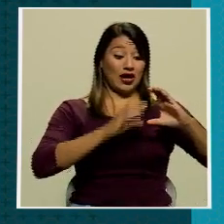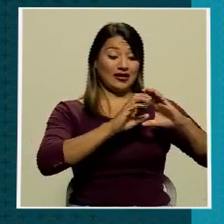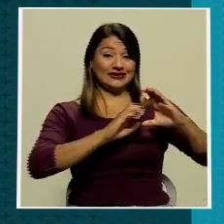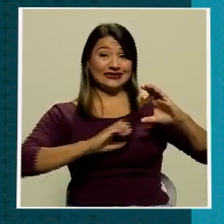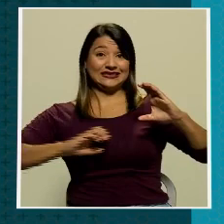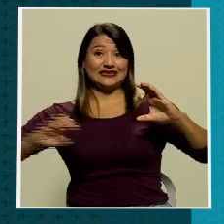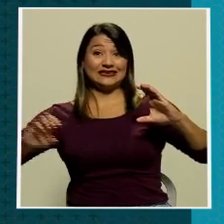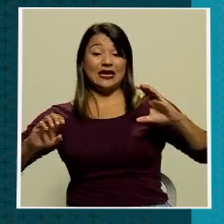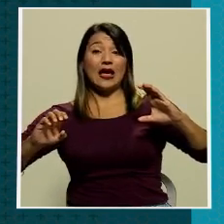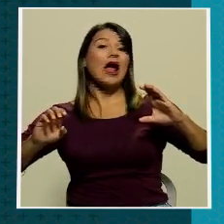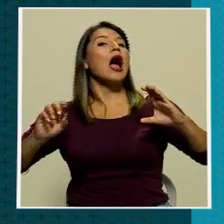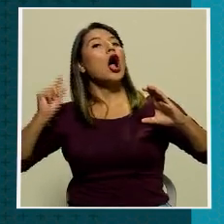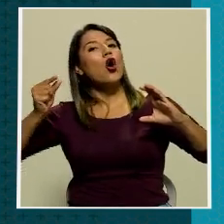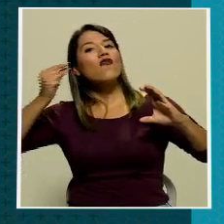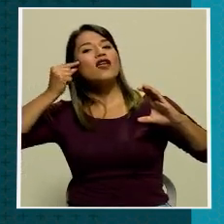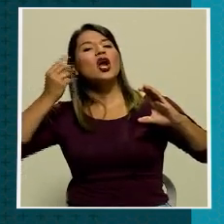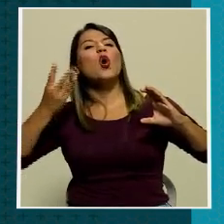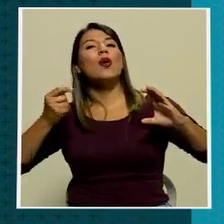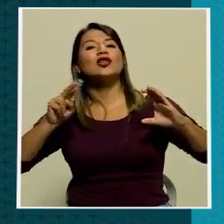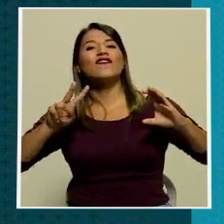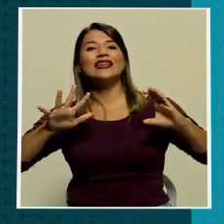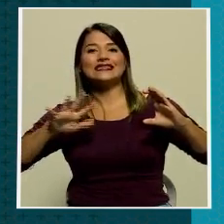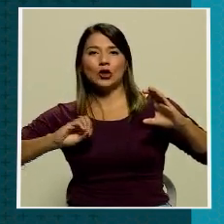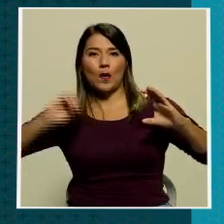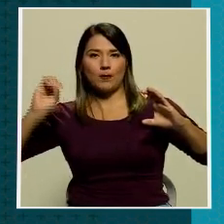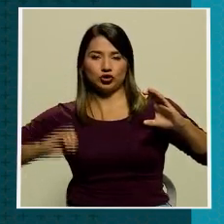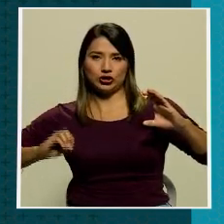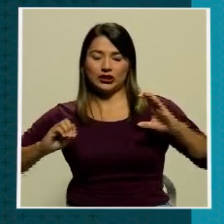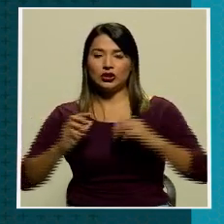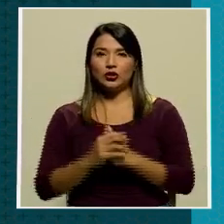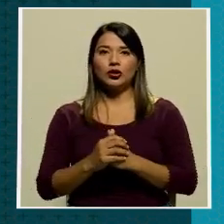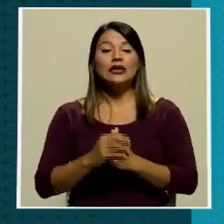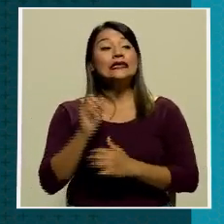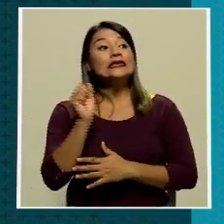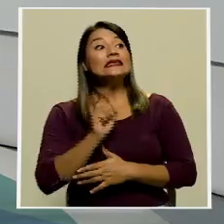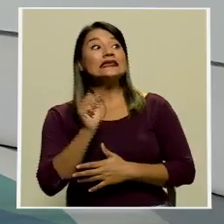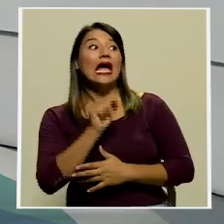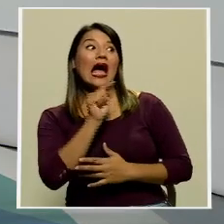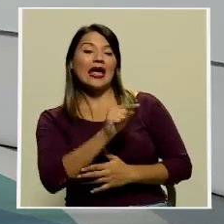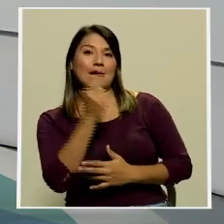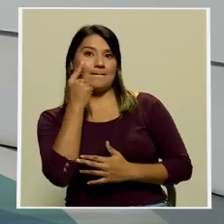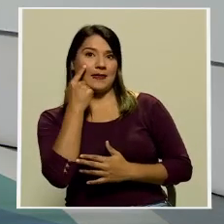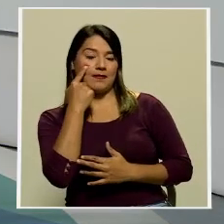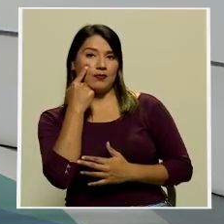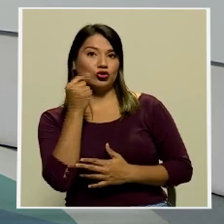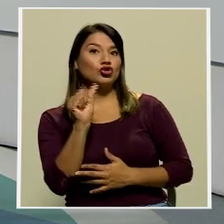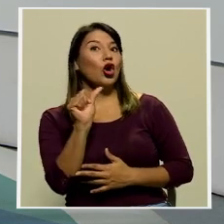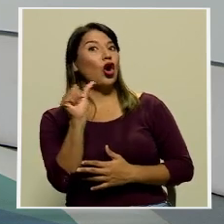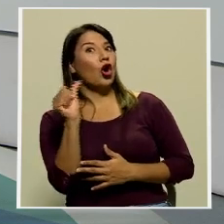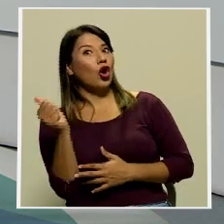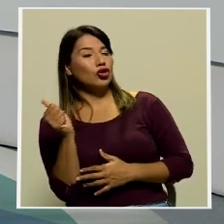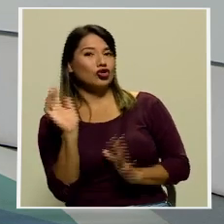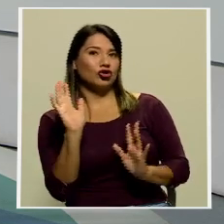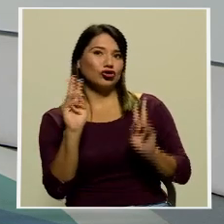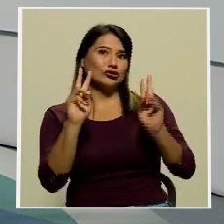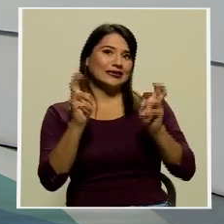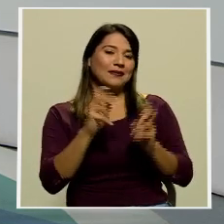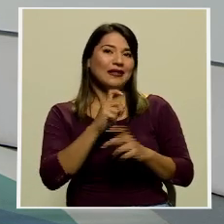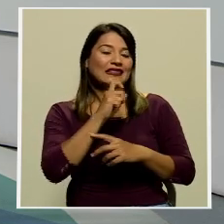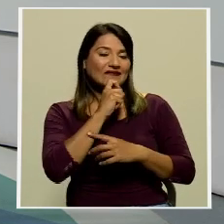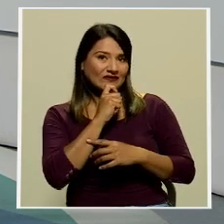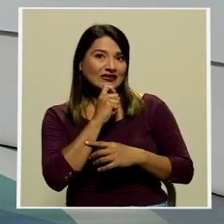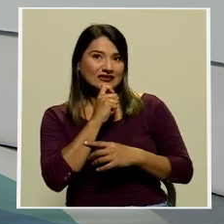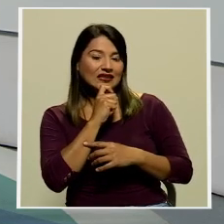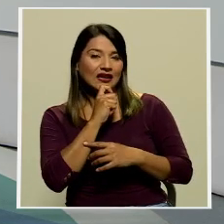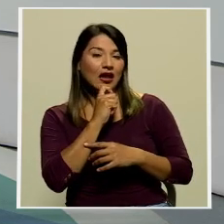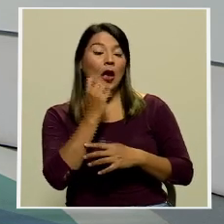millones de colones, don Ernesto. Sí, ahí ya vemos otro tipo de compromisos. Por un